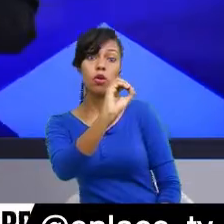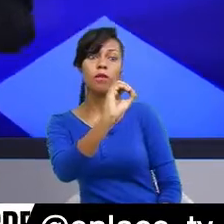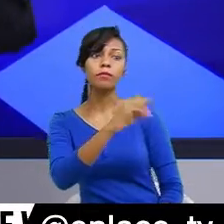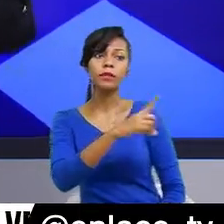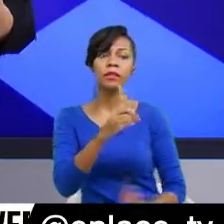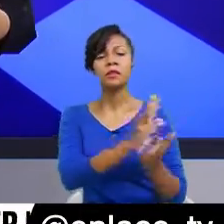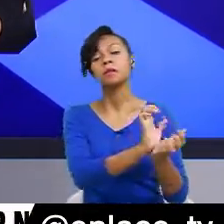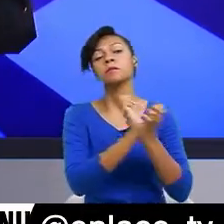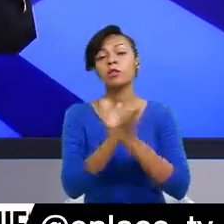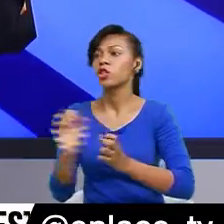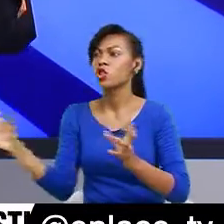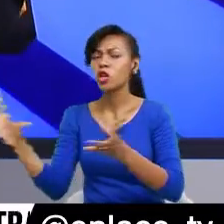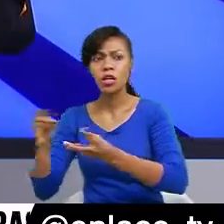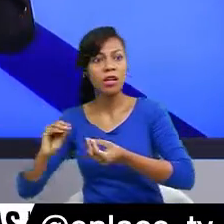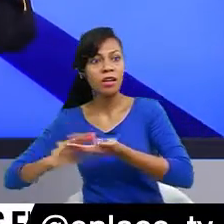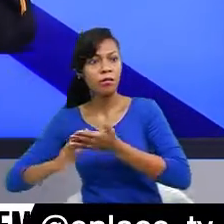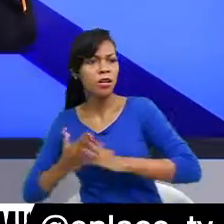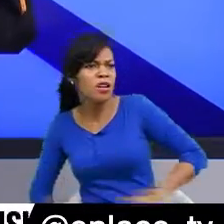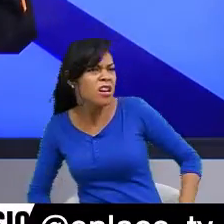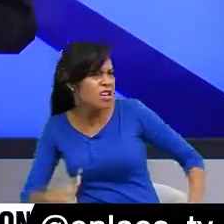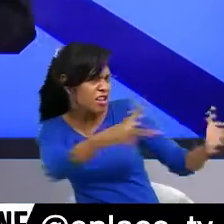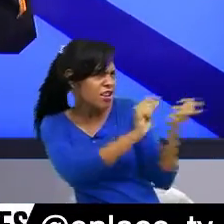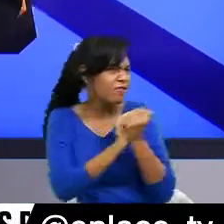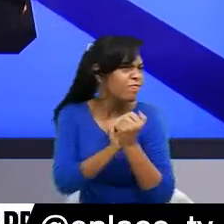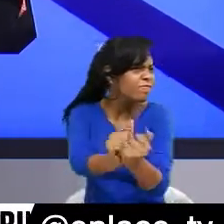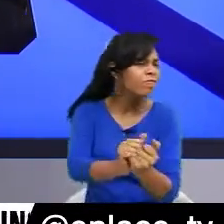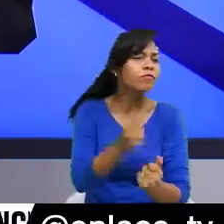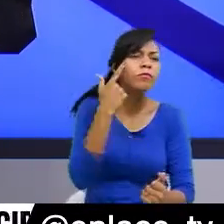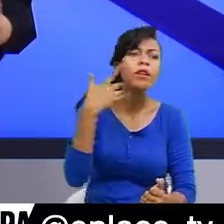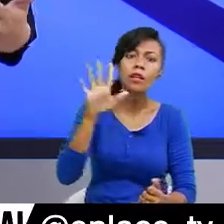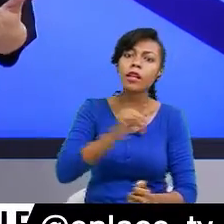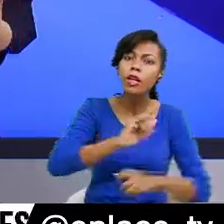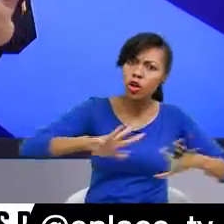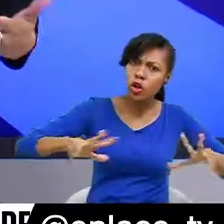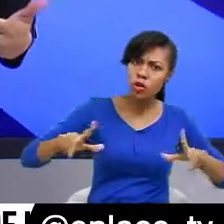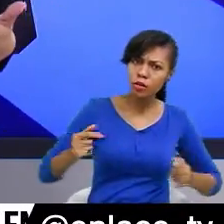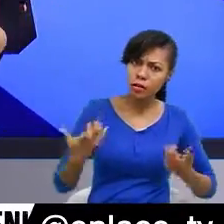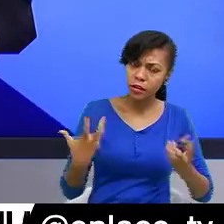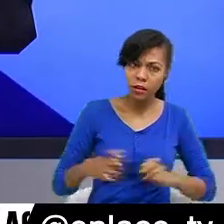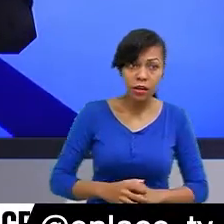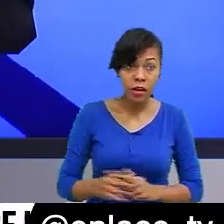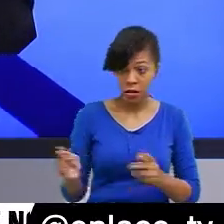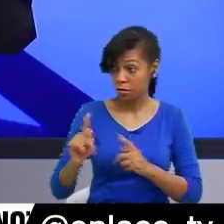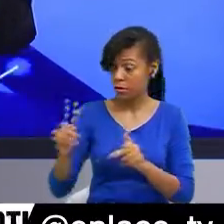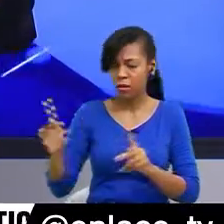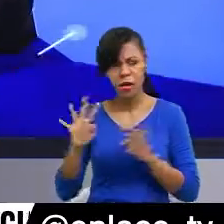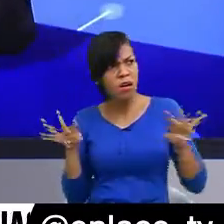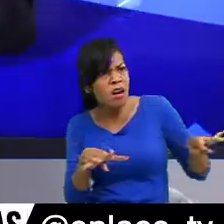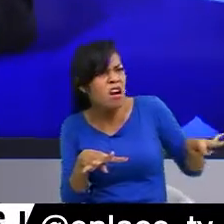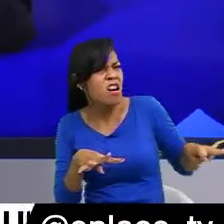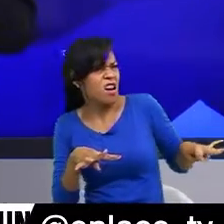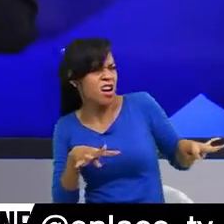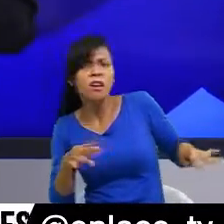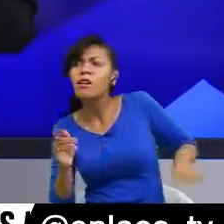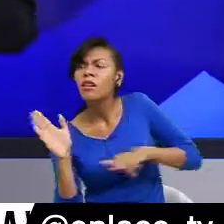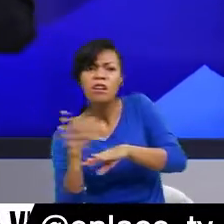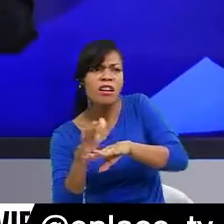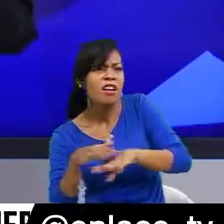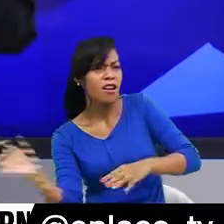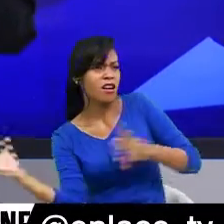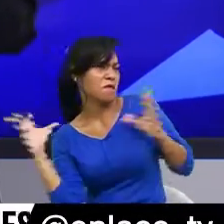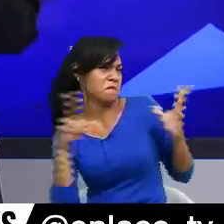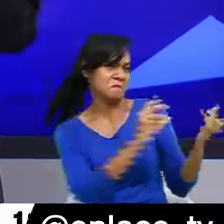el cual al parecer pretendía robar en uno de los establecimientos del sector. La rápida reacción de la comunidad permitió retener a este individuo hasta que